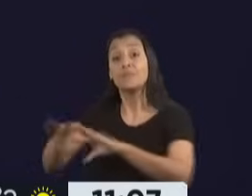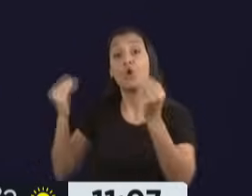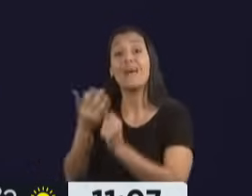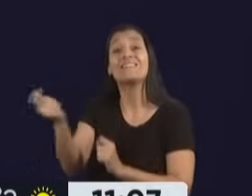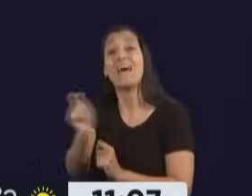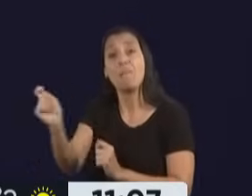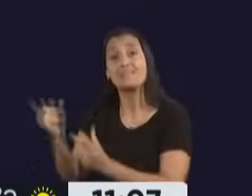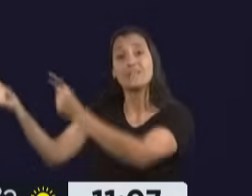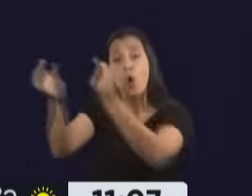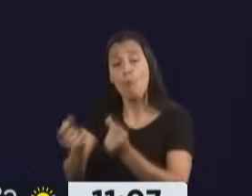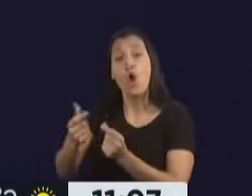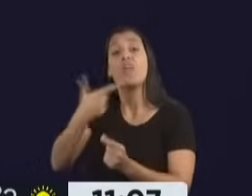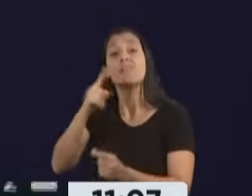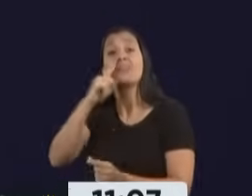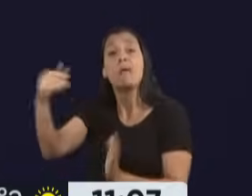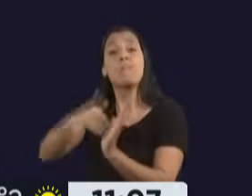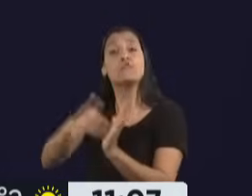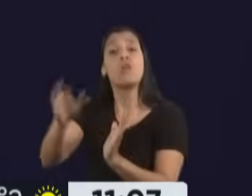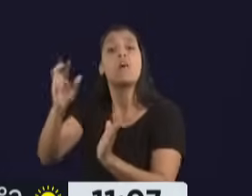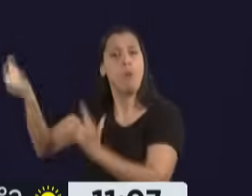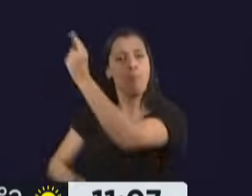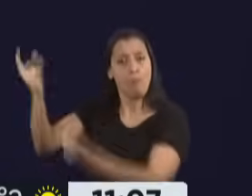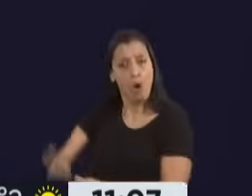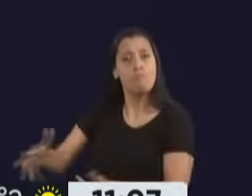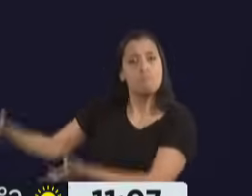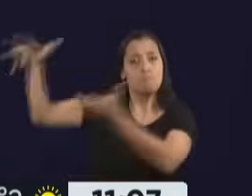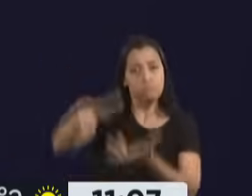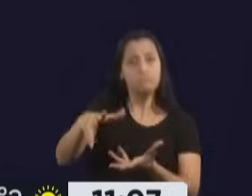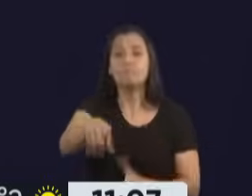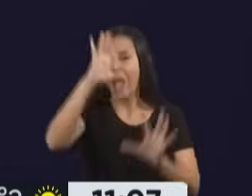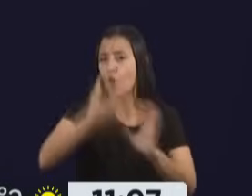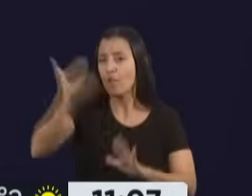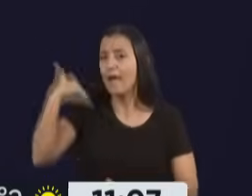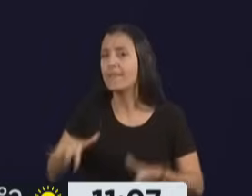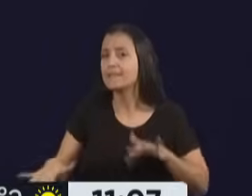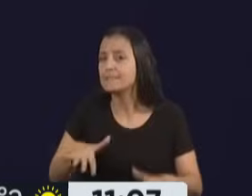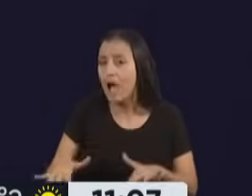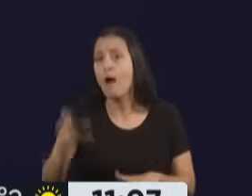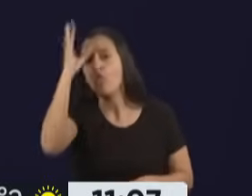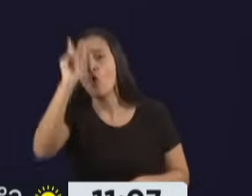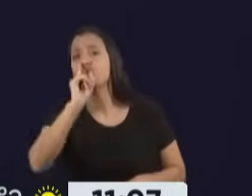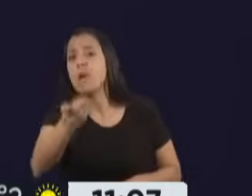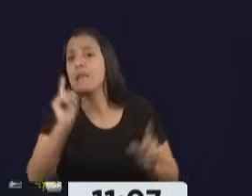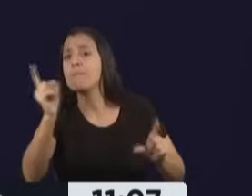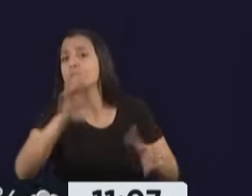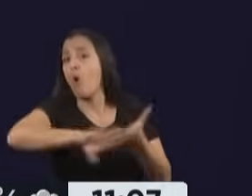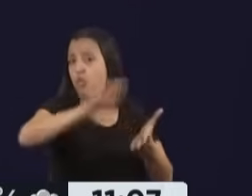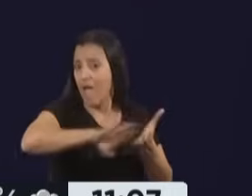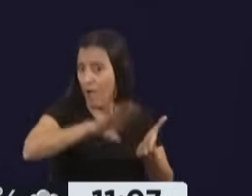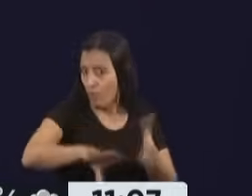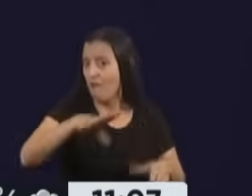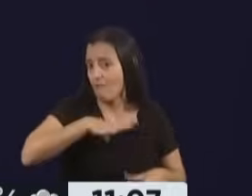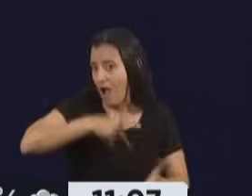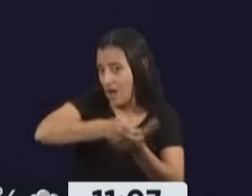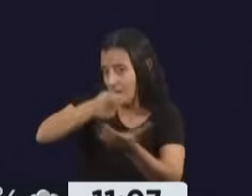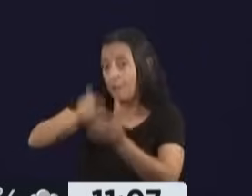meses 17.000 millones de dólares. Recordamos que venimos de un escenario donde teníamos casi 12.000 de reservas negativas.